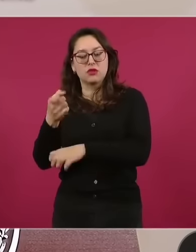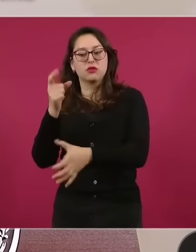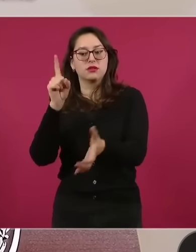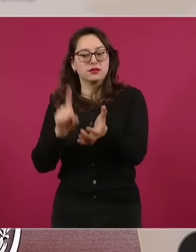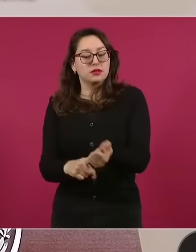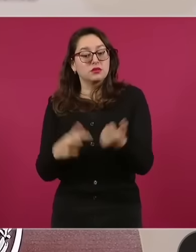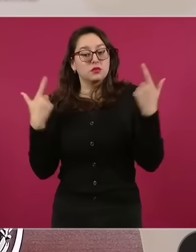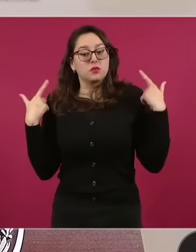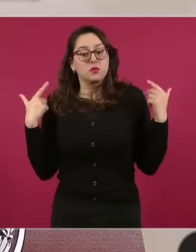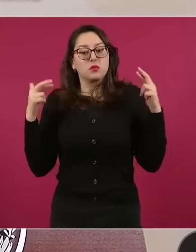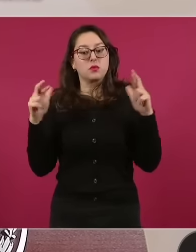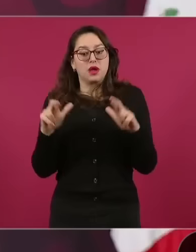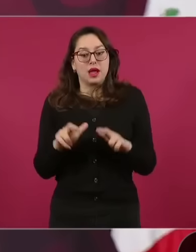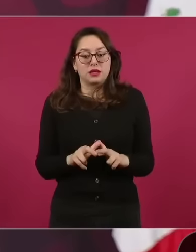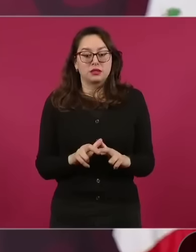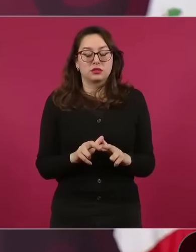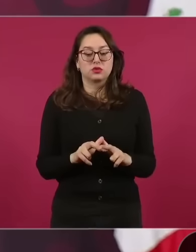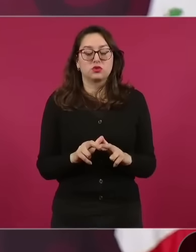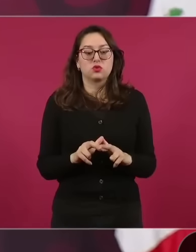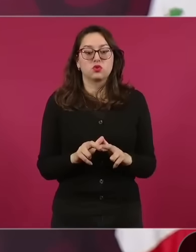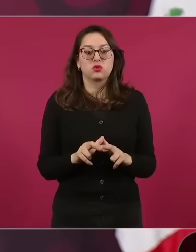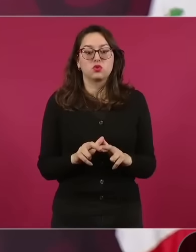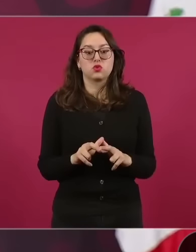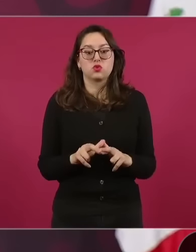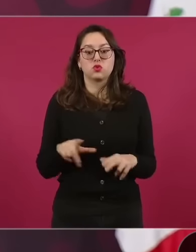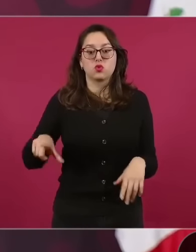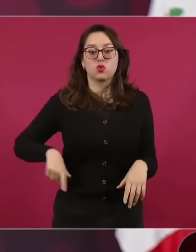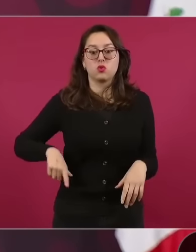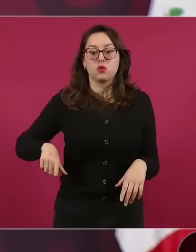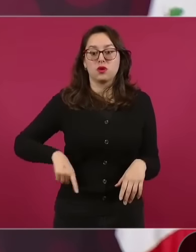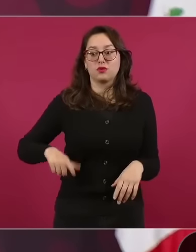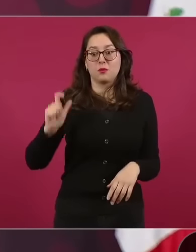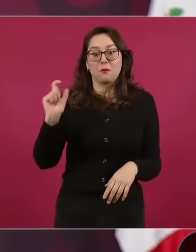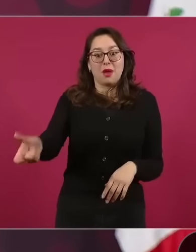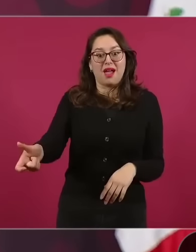le pagan a los gobiernos estatales